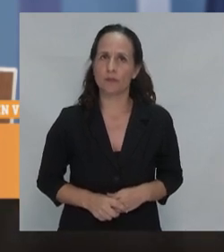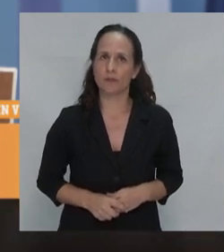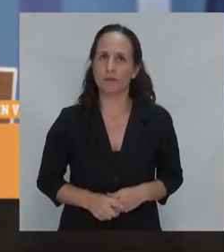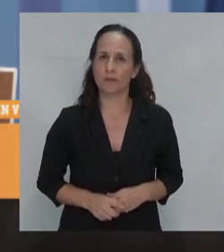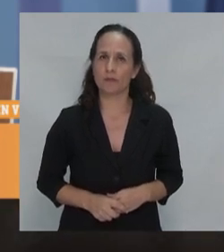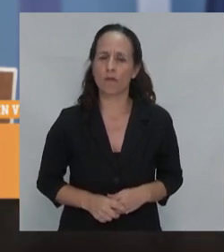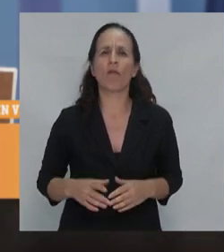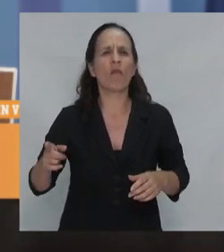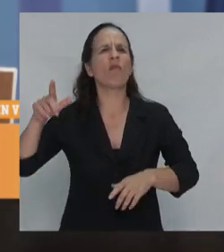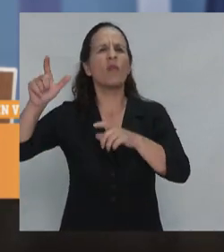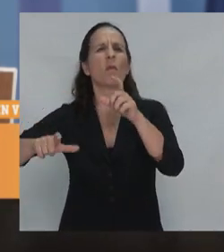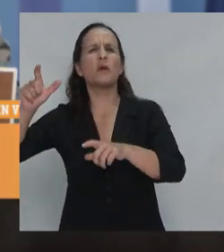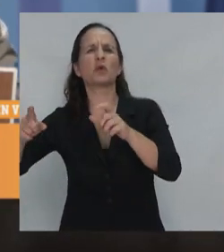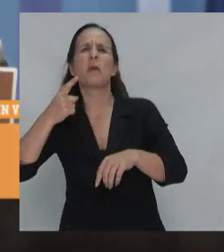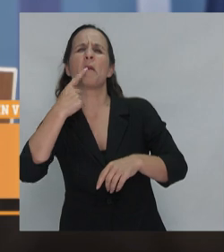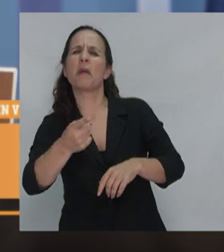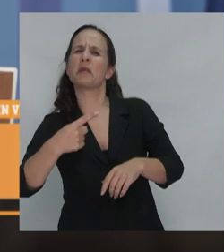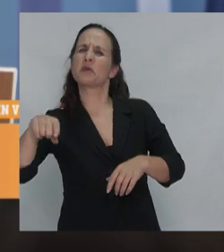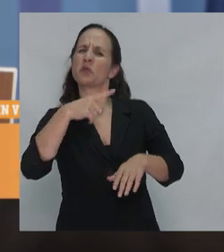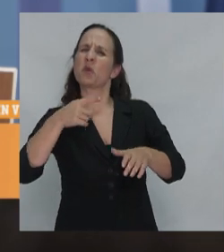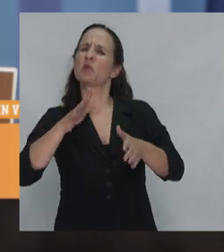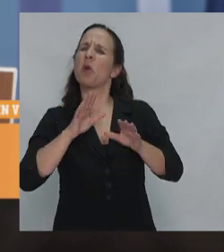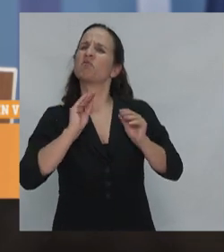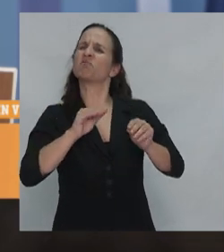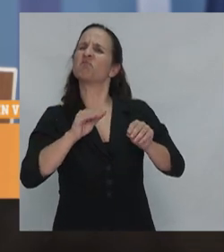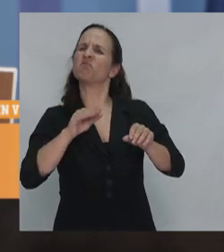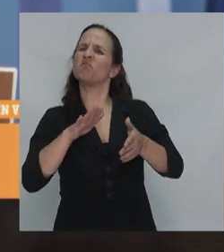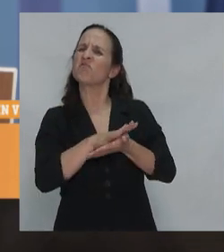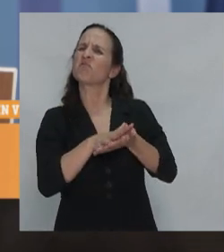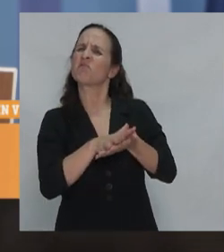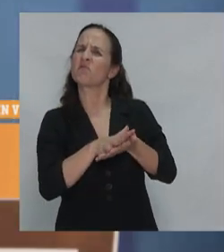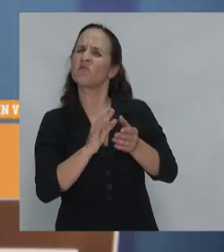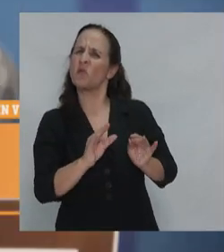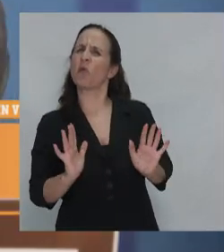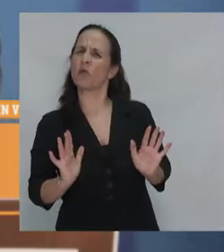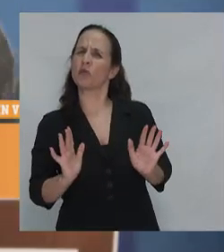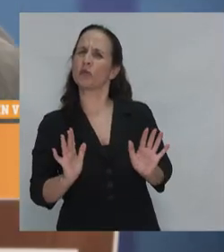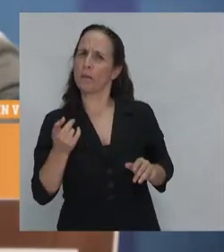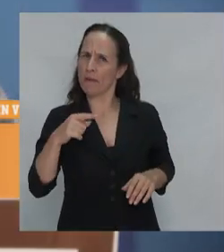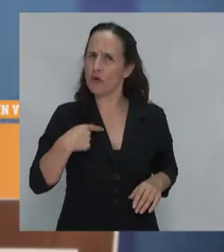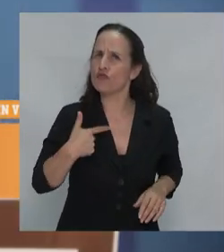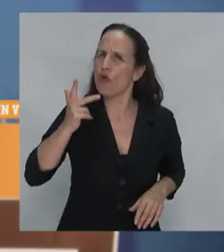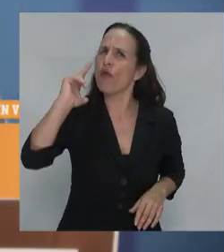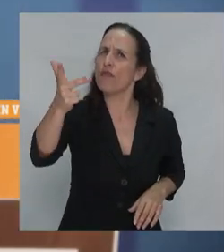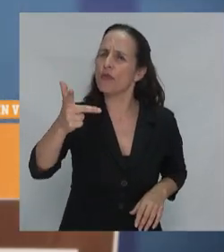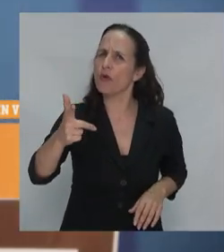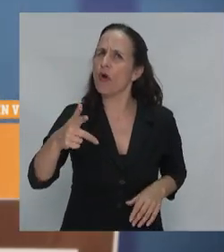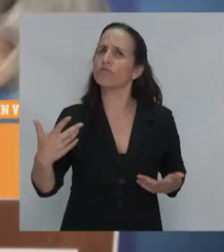Y muchos dirán que somos deshonestos, pero señores, yo les digo una cosa, deshonestos,